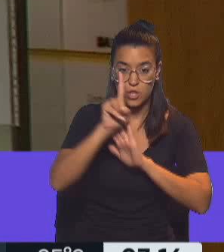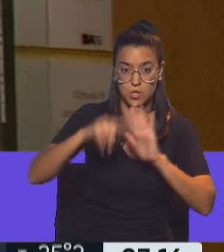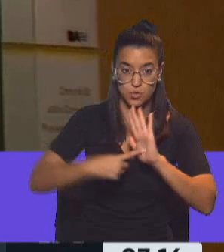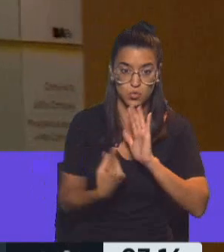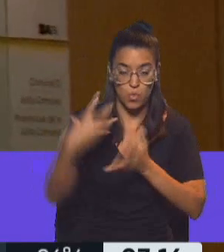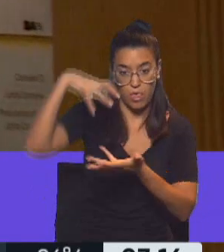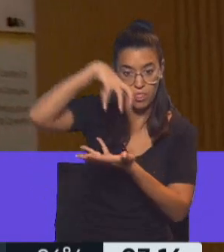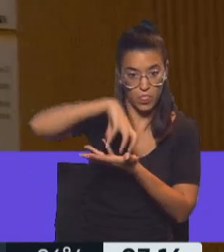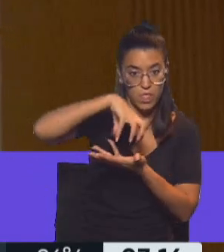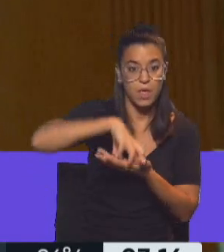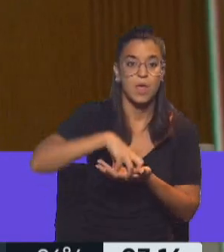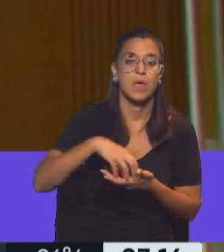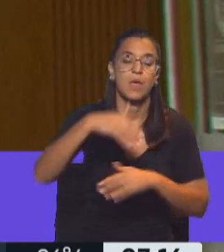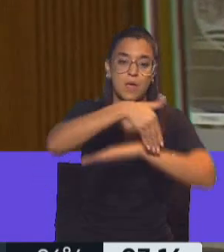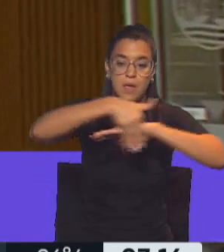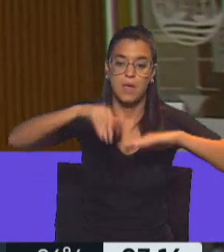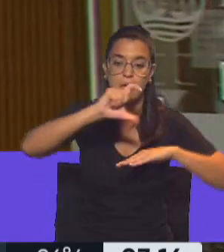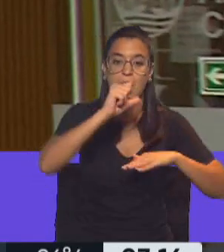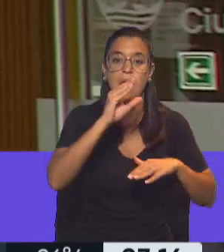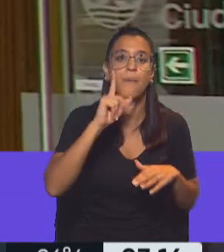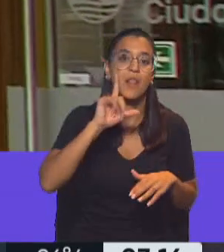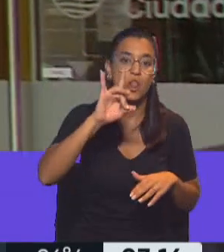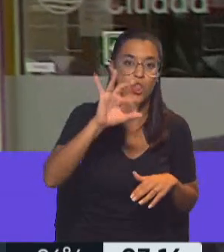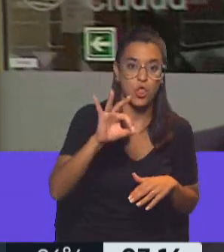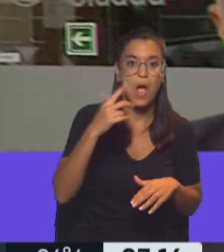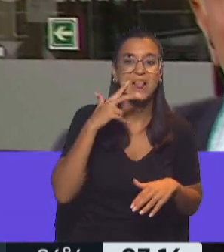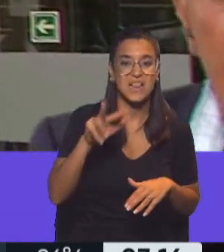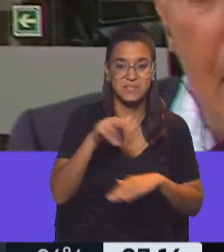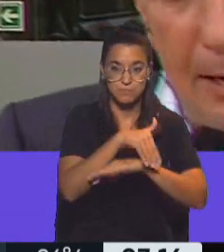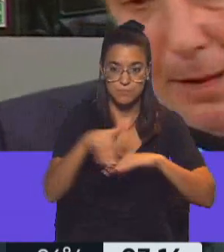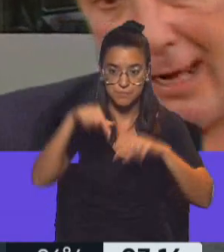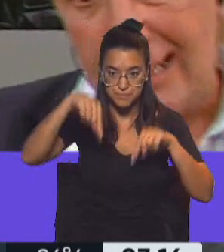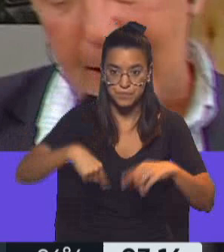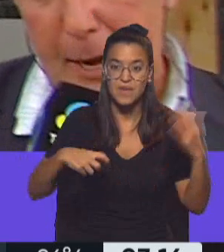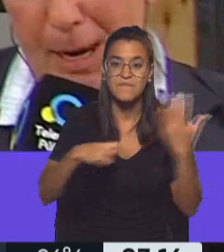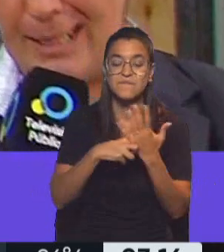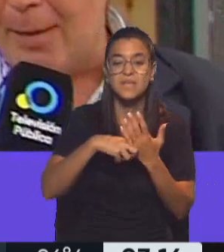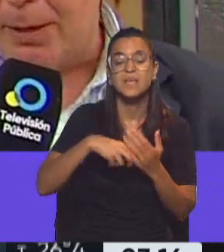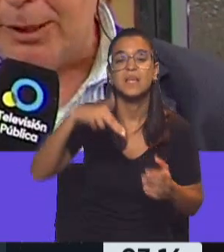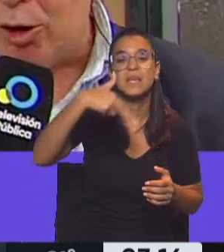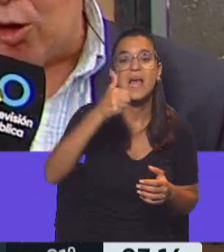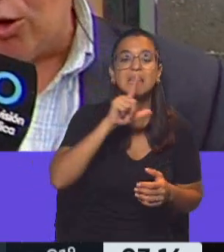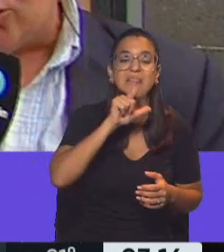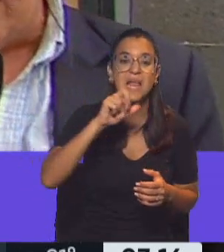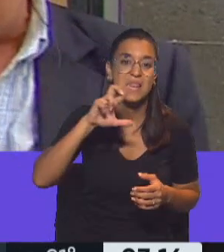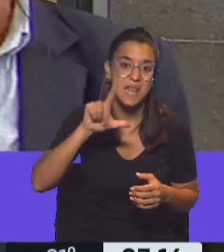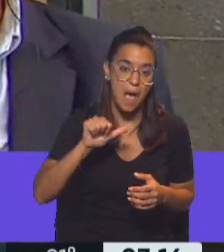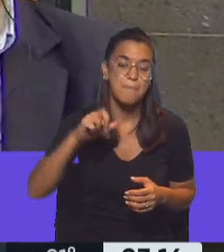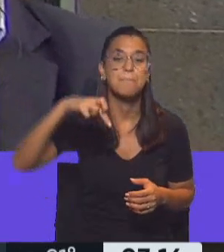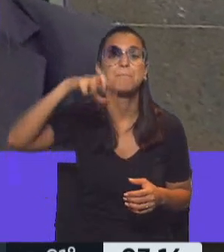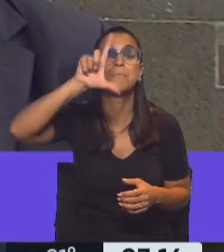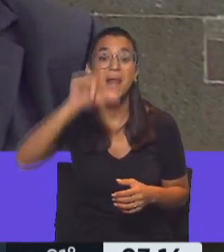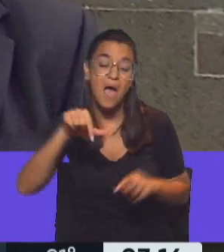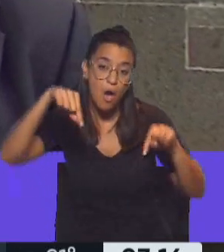aires esto es cabildo al 3000 en este lugar la fiscal natalia plata tiene previsto hoy tomar